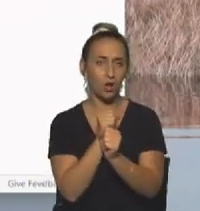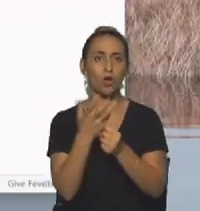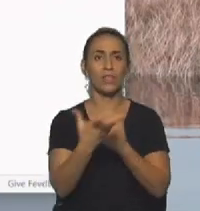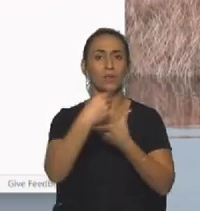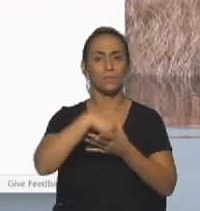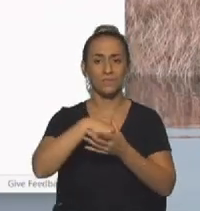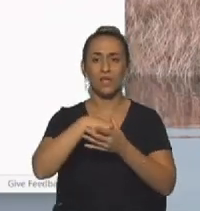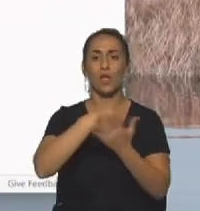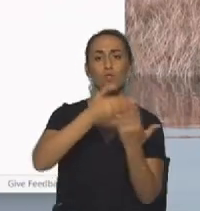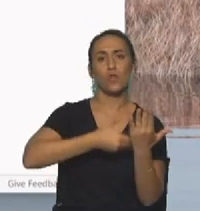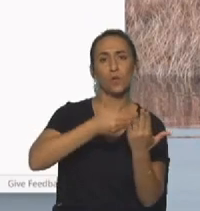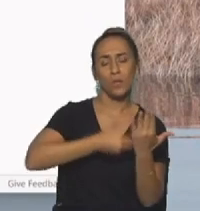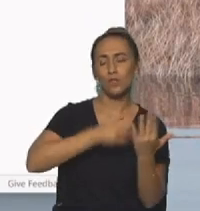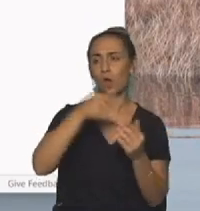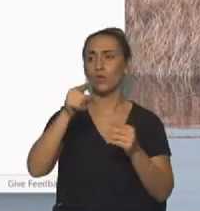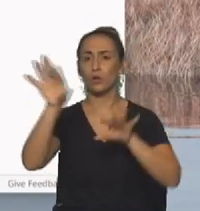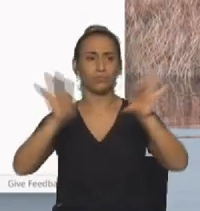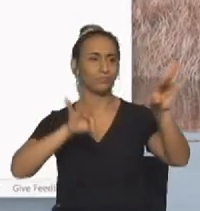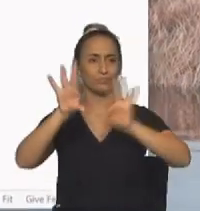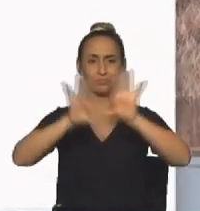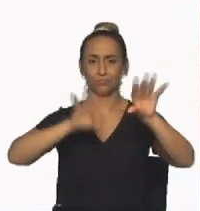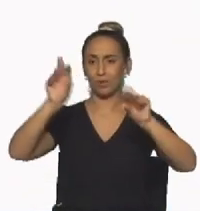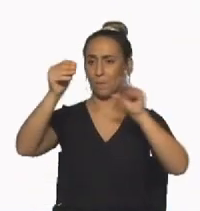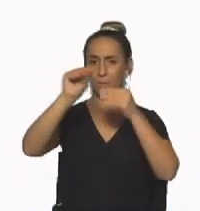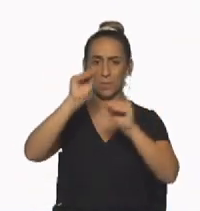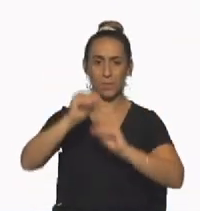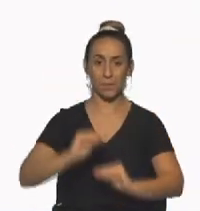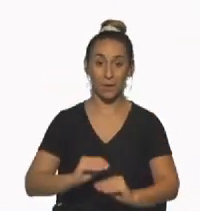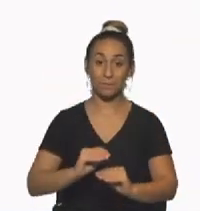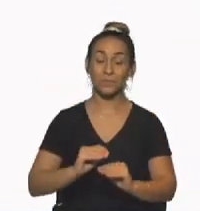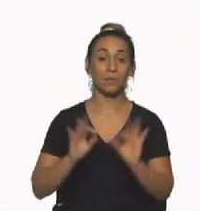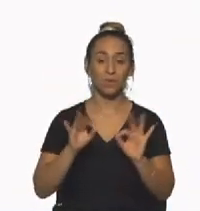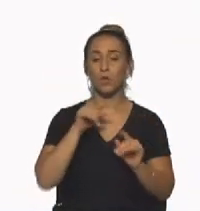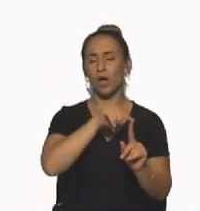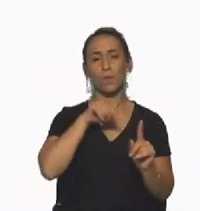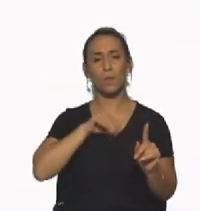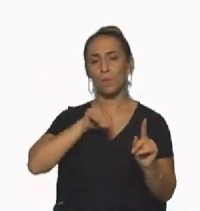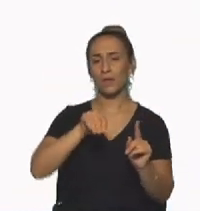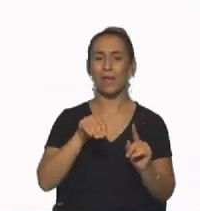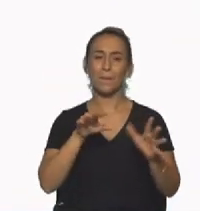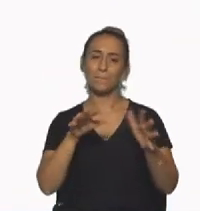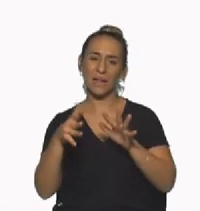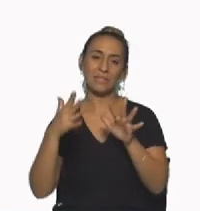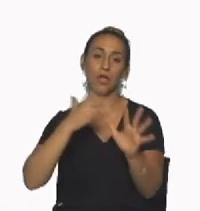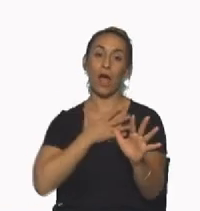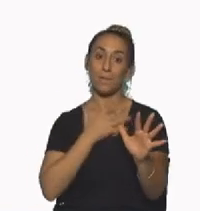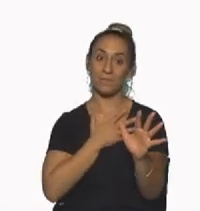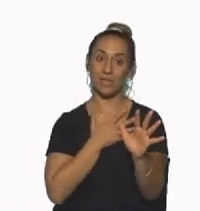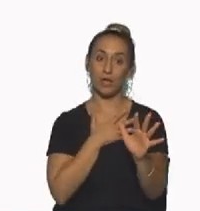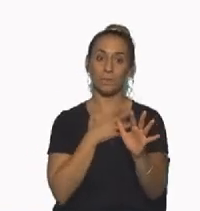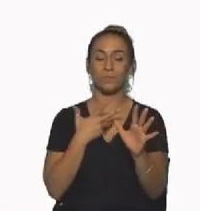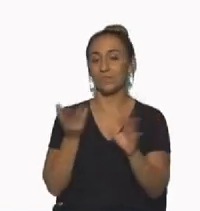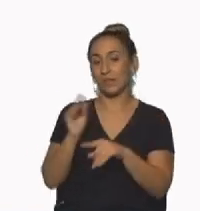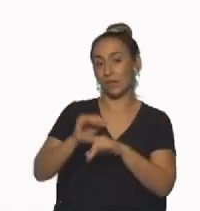incluya tal documento, tal otro. Una vez que te lo hace, decís, bueno, ahora ponele un estilo parecido al mío, le incluís